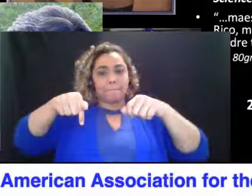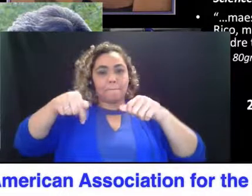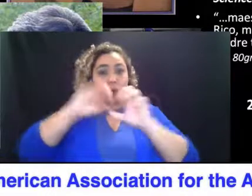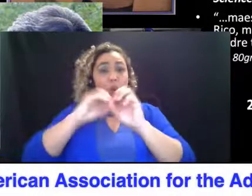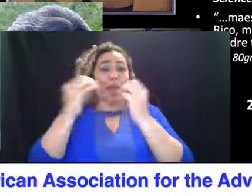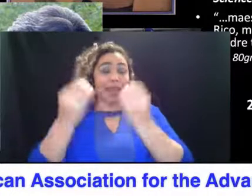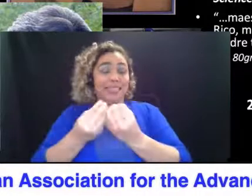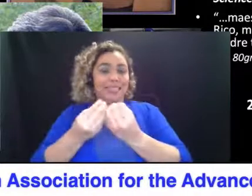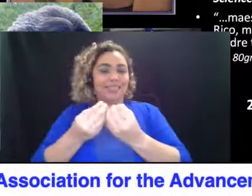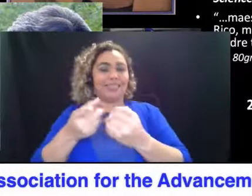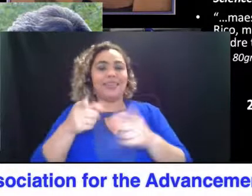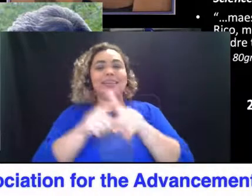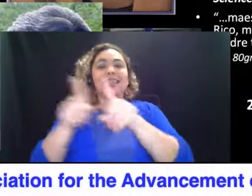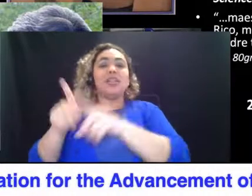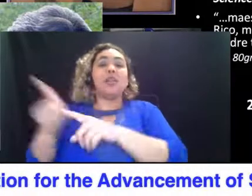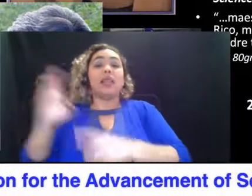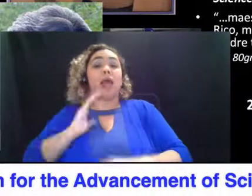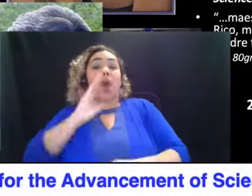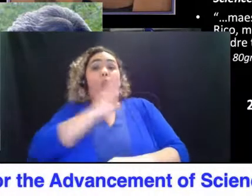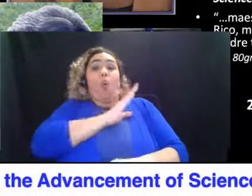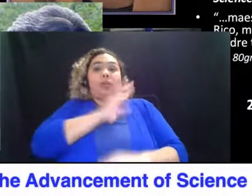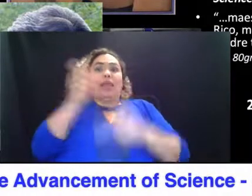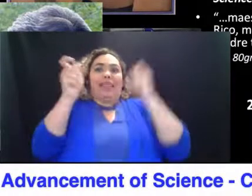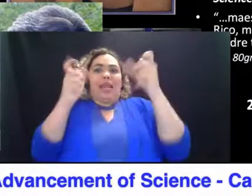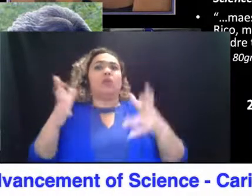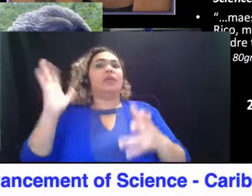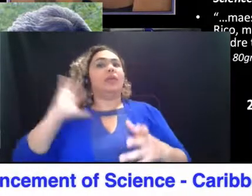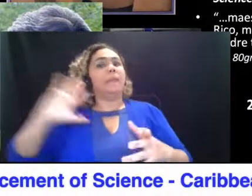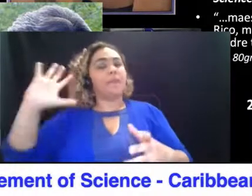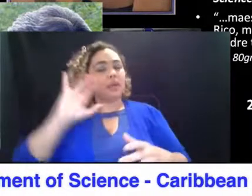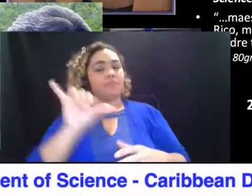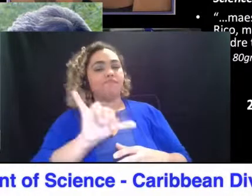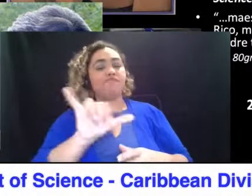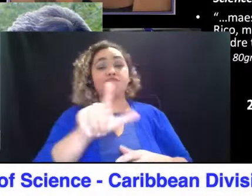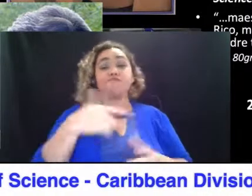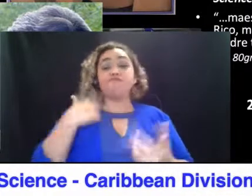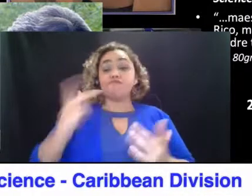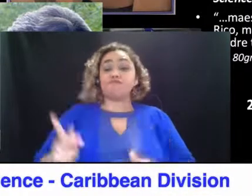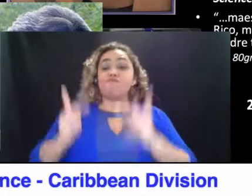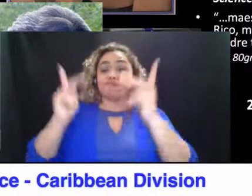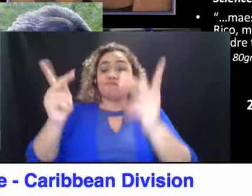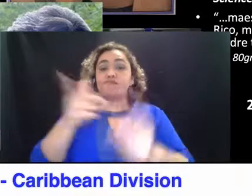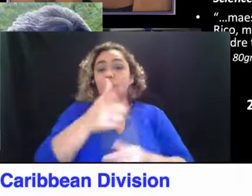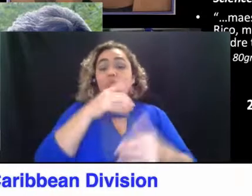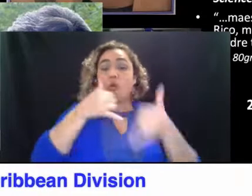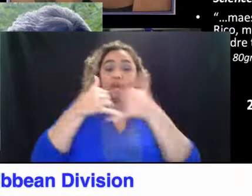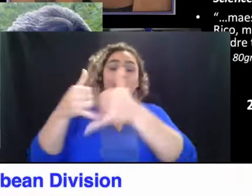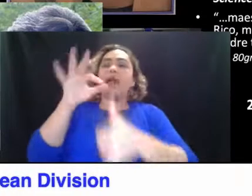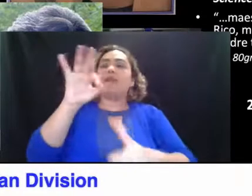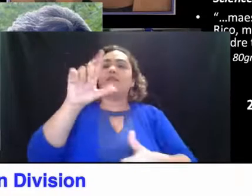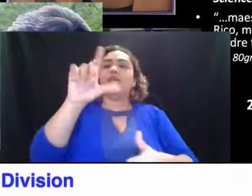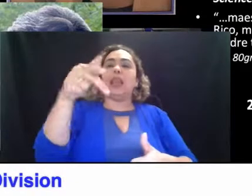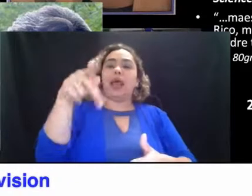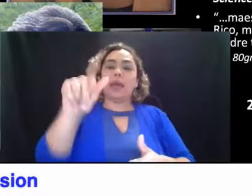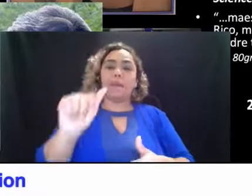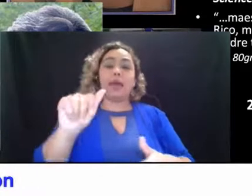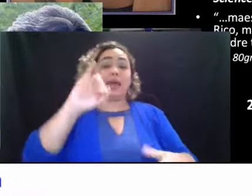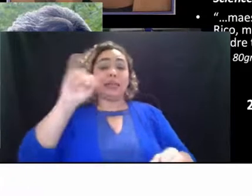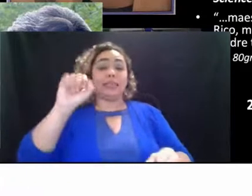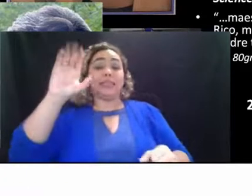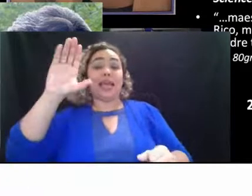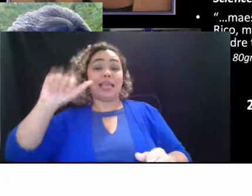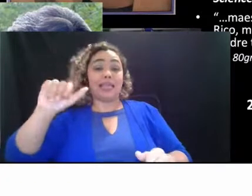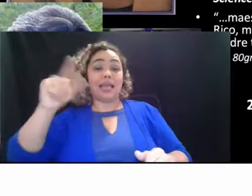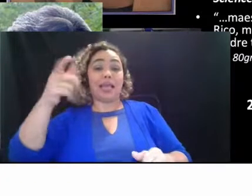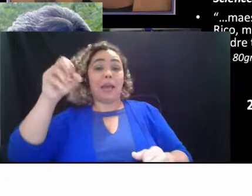organización y fue miembro de la junta directiva. Para presentar el premio voy a dejarlos con Filipa y con Jessica Gaspar, que es la hija de